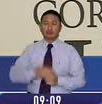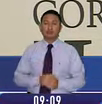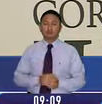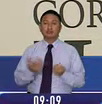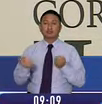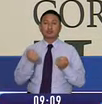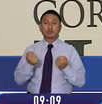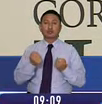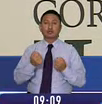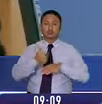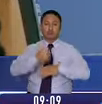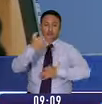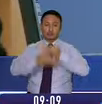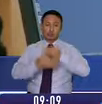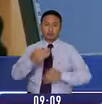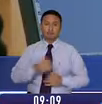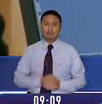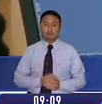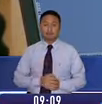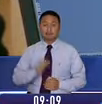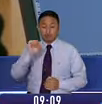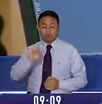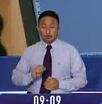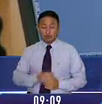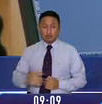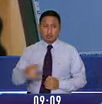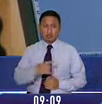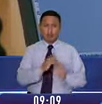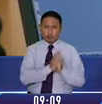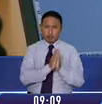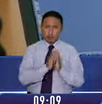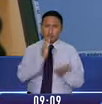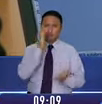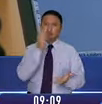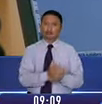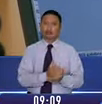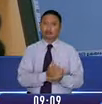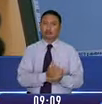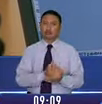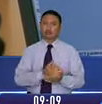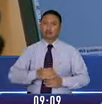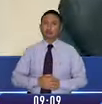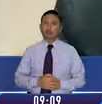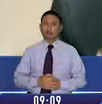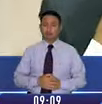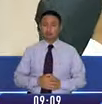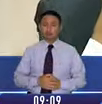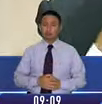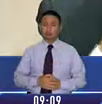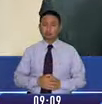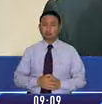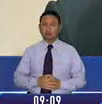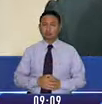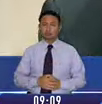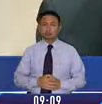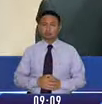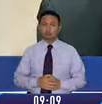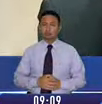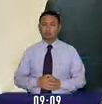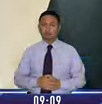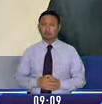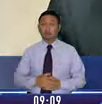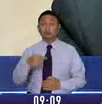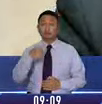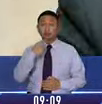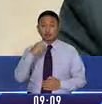Control Constitucional, que permita ponerle un alto a algunos jueces generosos. Ni de lejos podemos